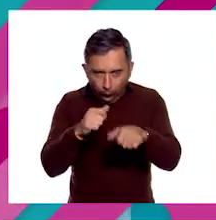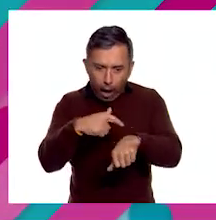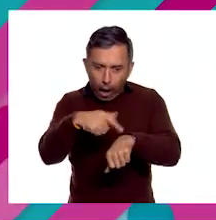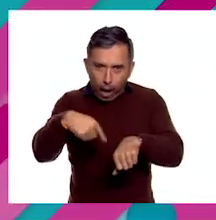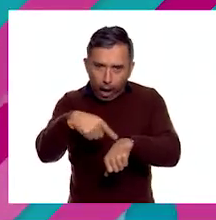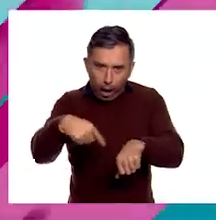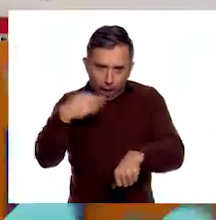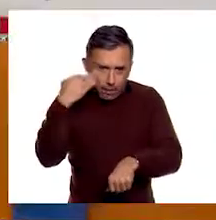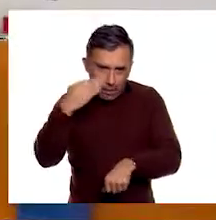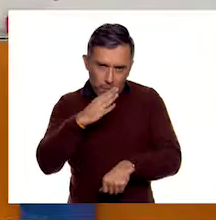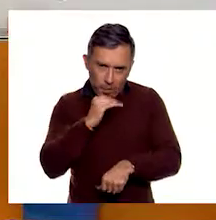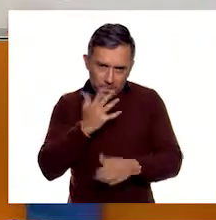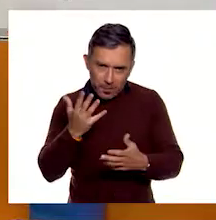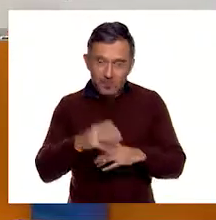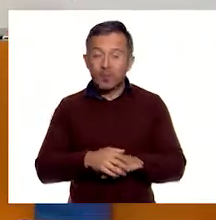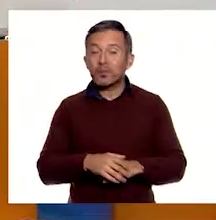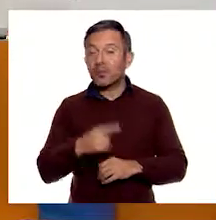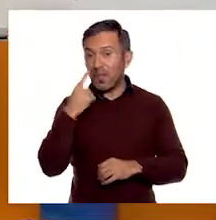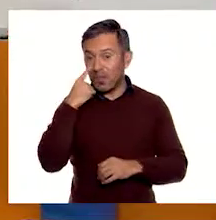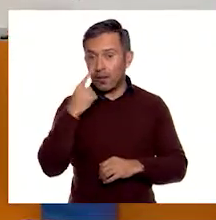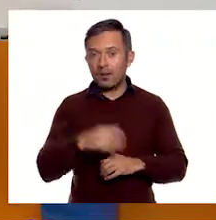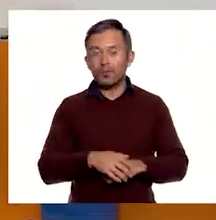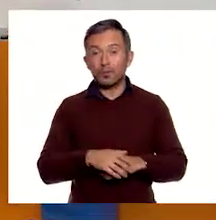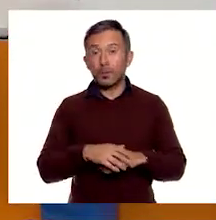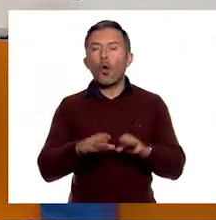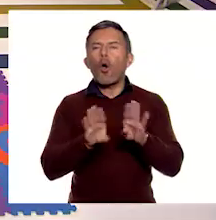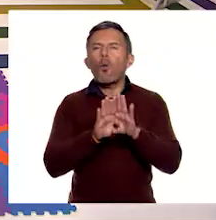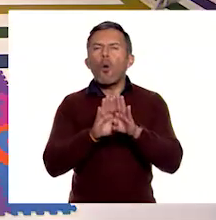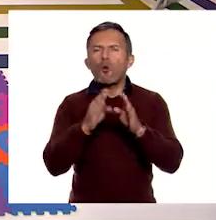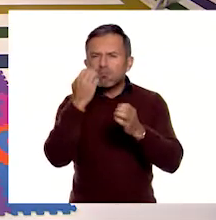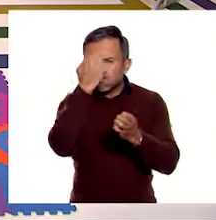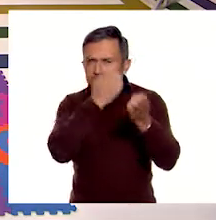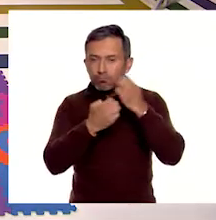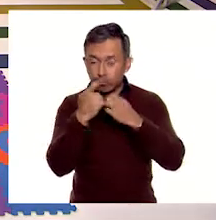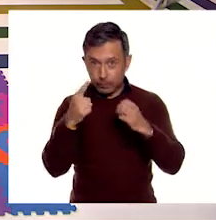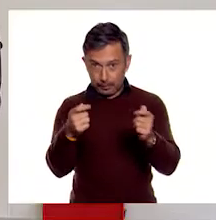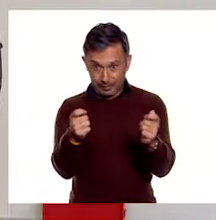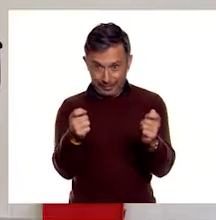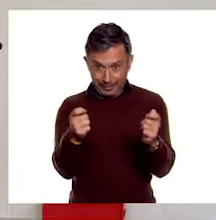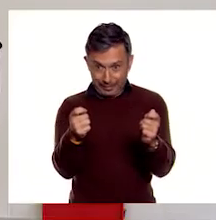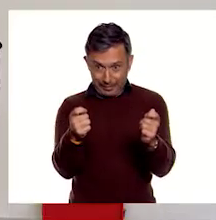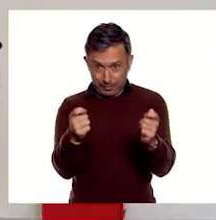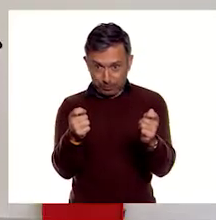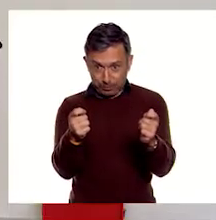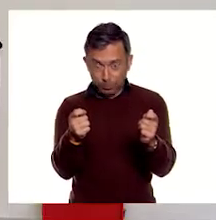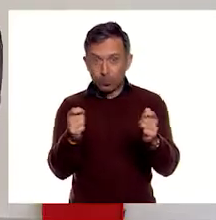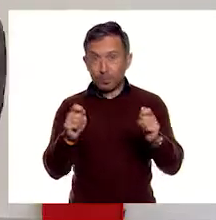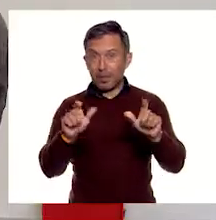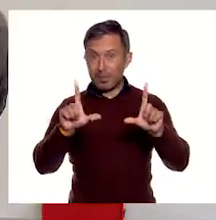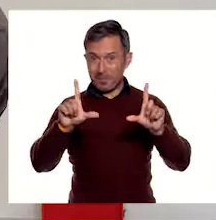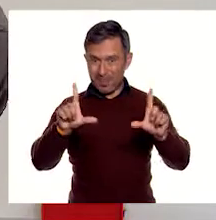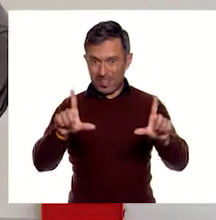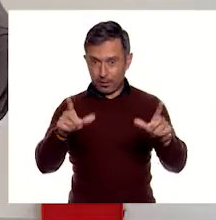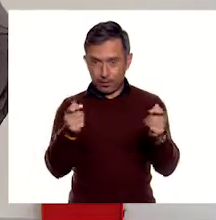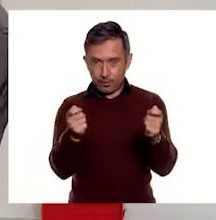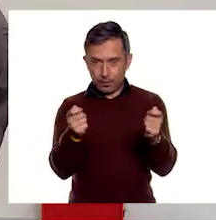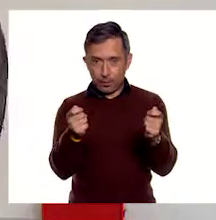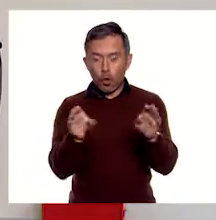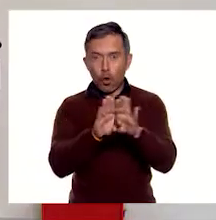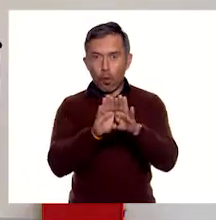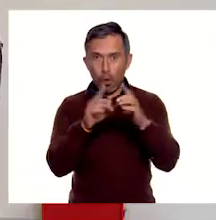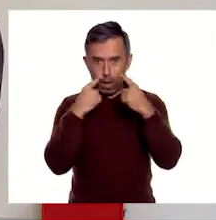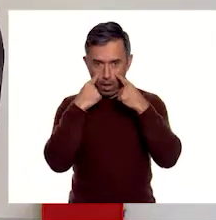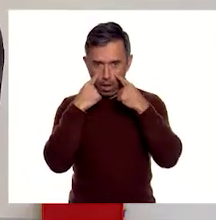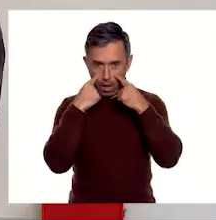viendo la pantalla. Lo deben de ver de esta manera. Sí, lo agarramos, lo vamos a pegar y vamos a tratar de hacer, como ves, como